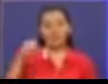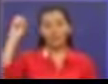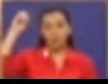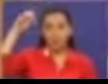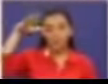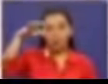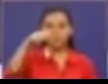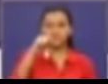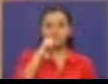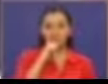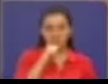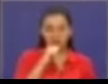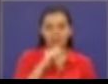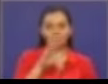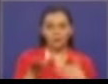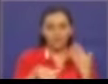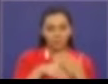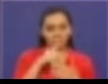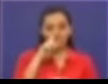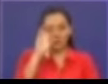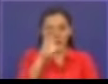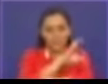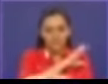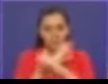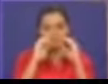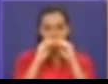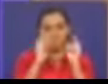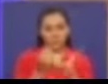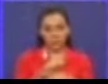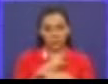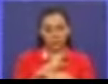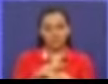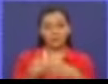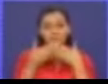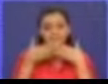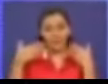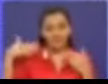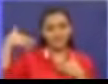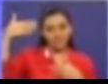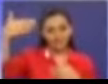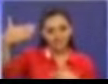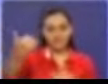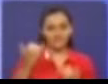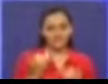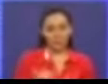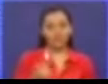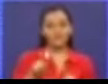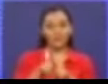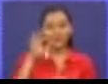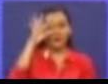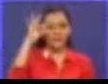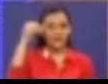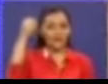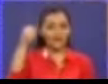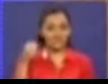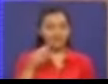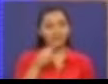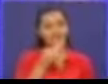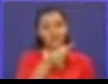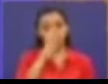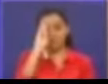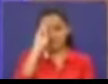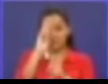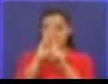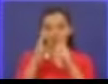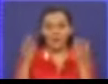los multipropósitos, nuestros campesinos van a ser mucho más productivos. Lo mejor está por venir. Como dijo el Papa Francisco en Guayaquil, el mejor